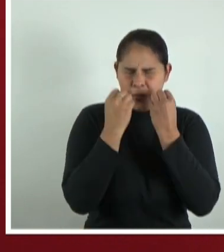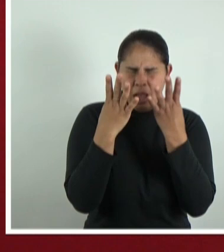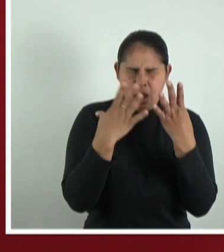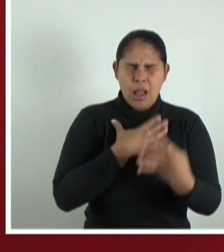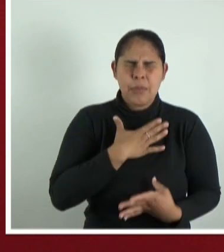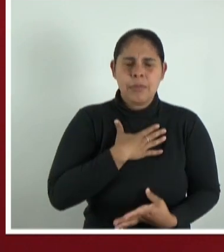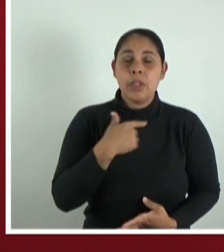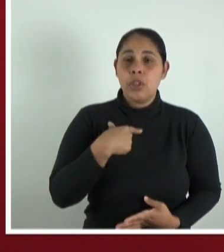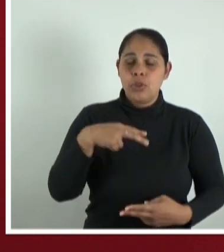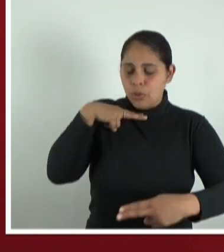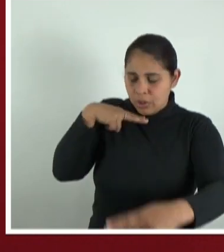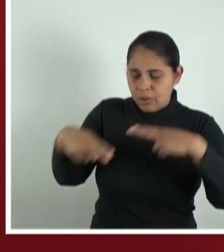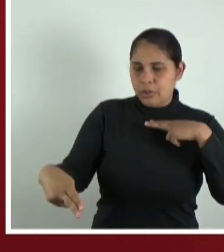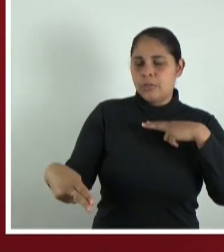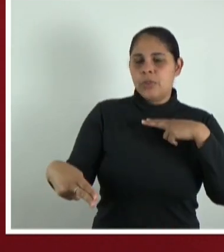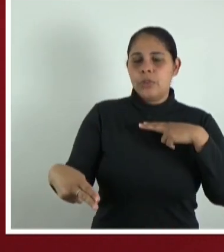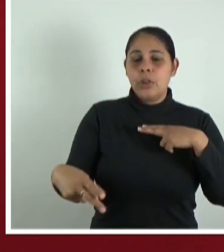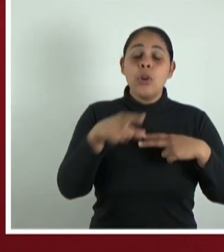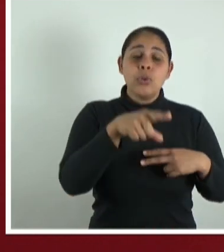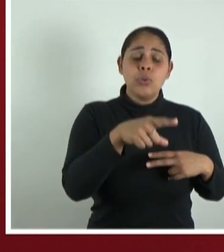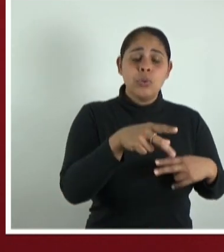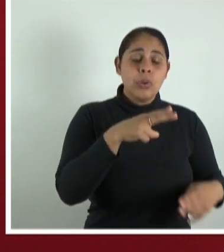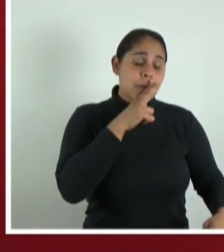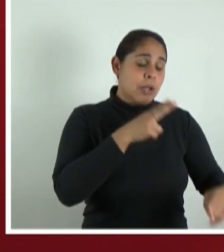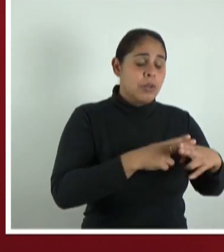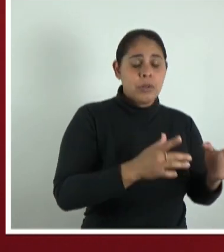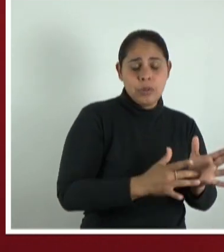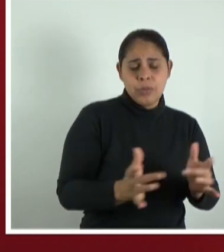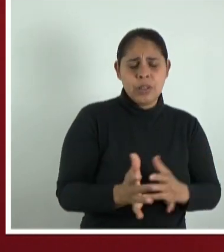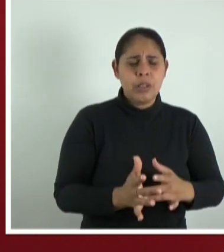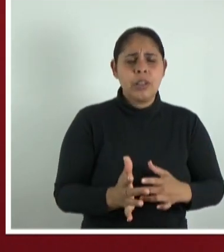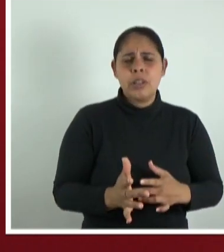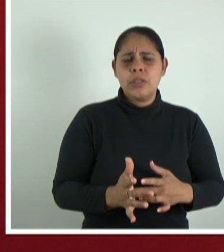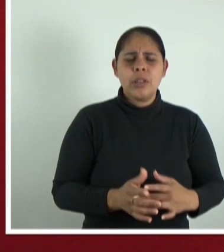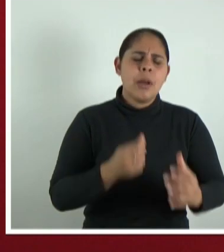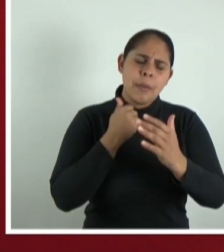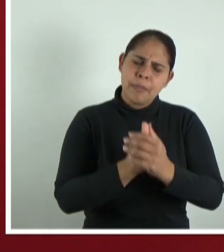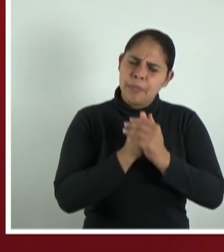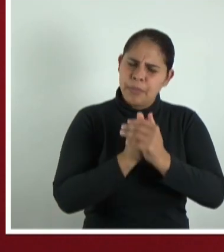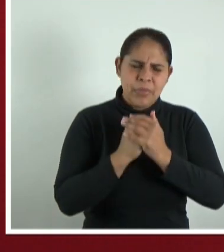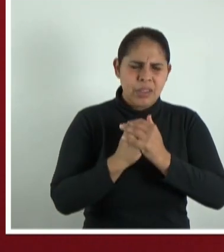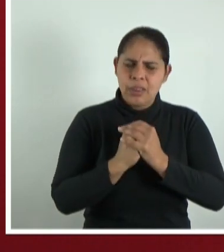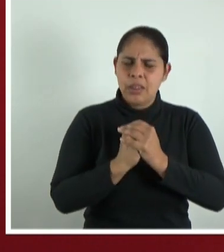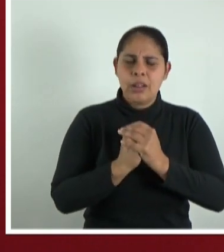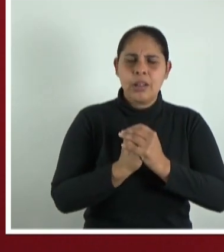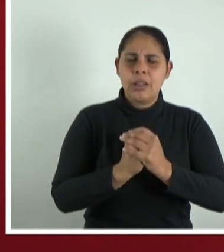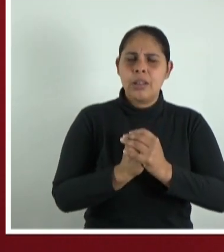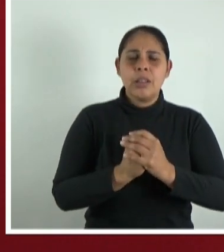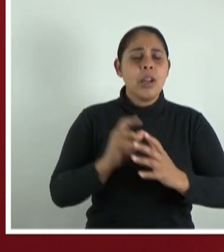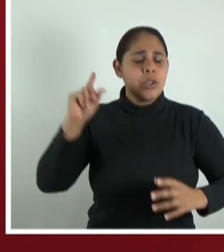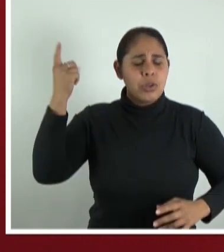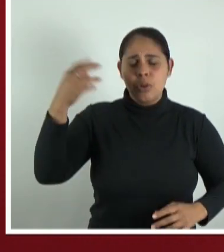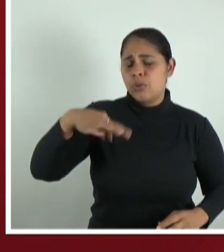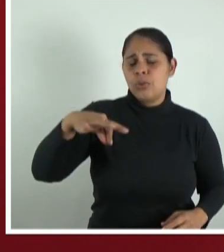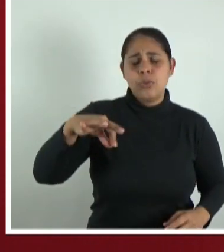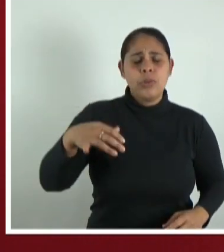Pídele ahora en el nombre de Jesucristo al único Dios que existe, que le conoce, que le ama, que